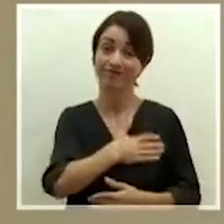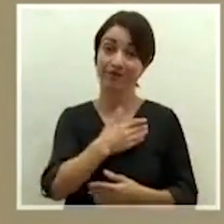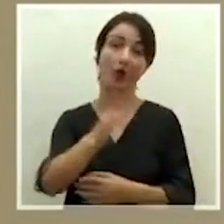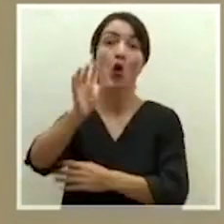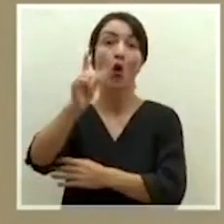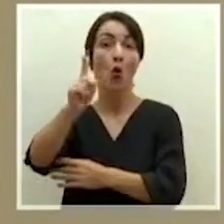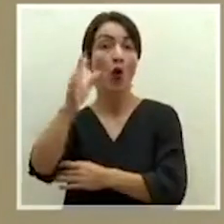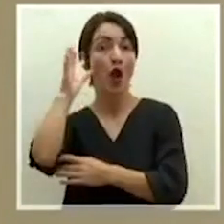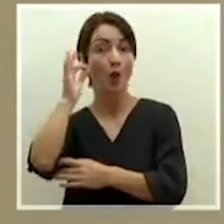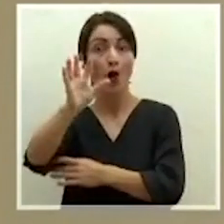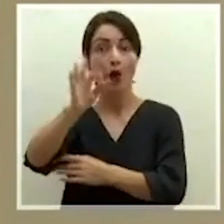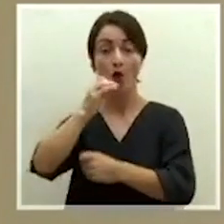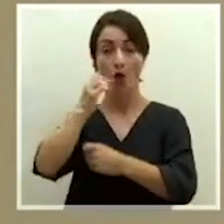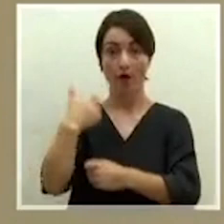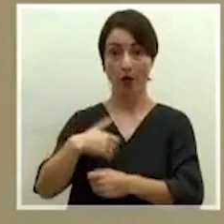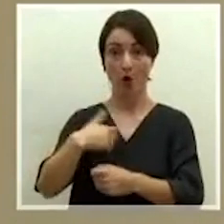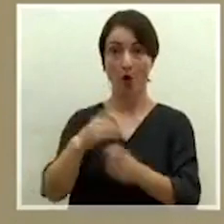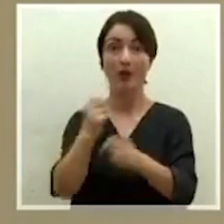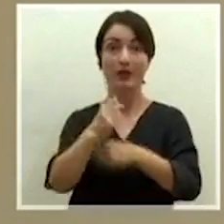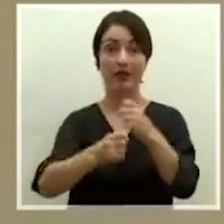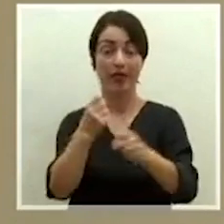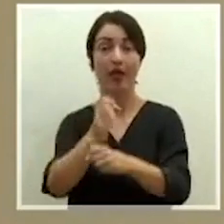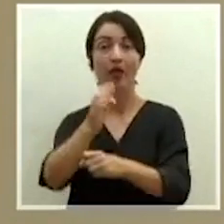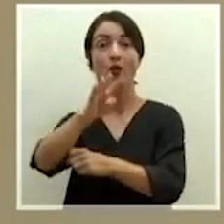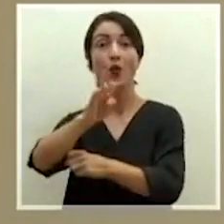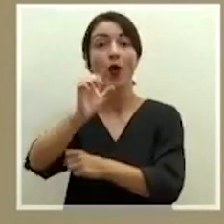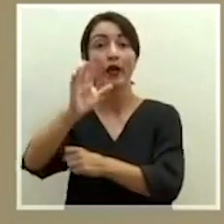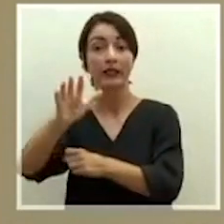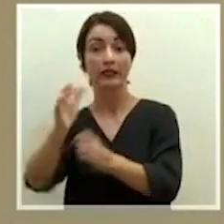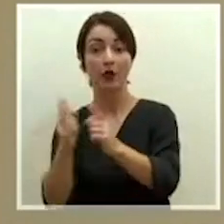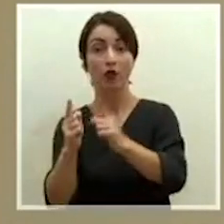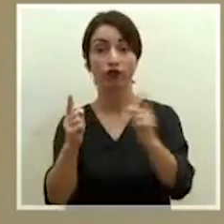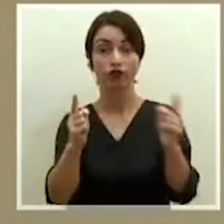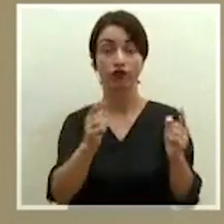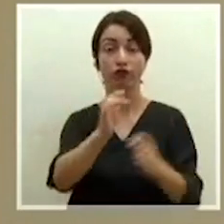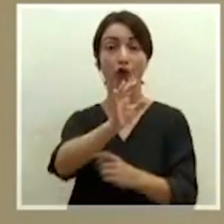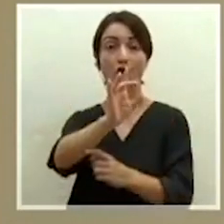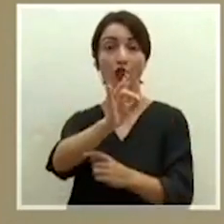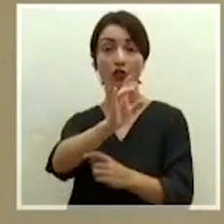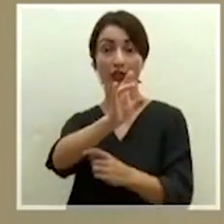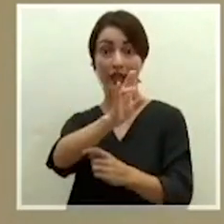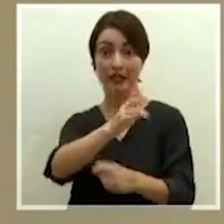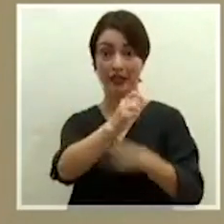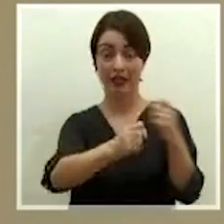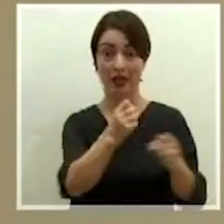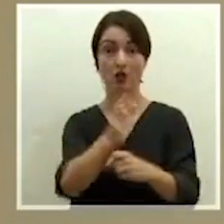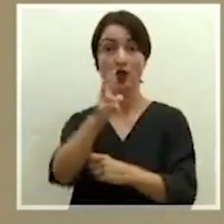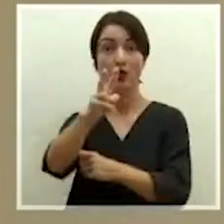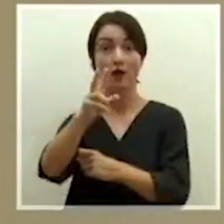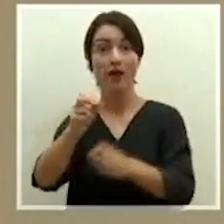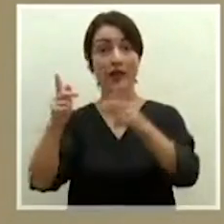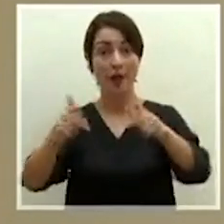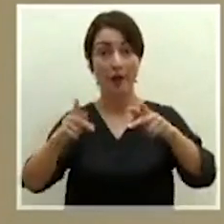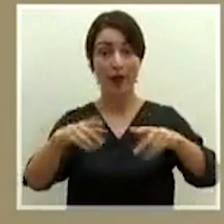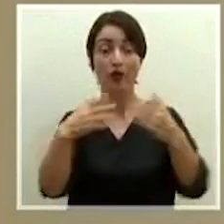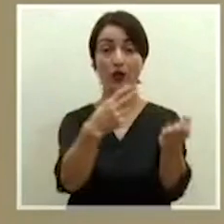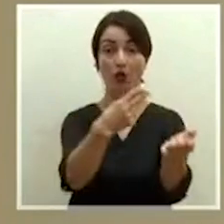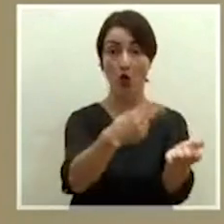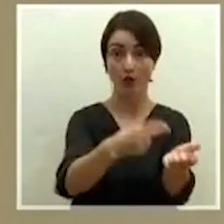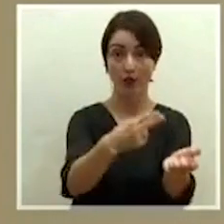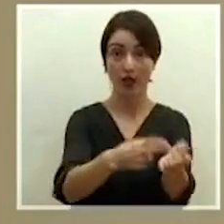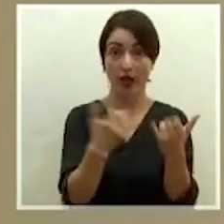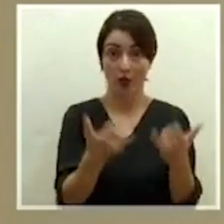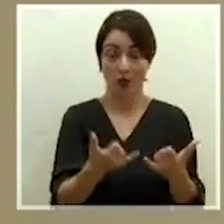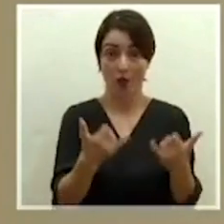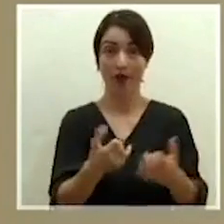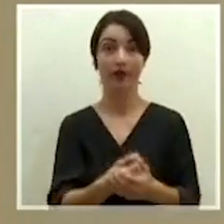9 hombres, con un rango de edad de 45 a los 87 años. 20 personas se encuentran hospitalizadas en este